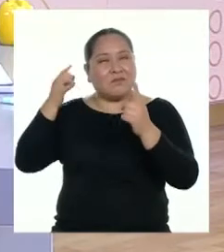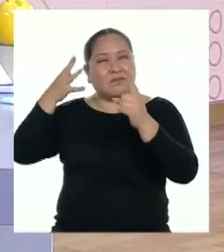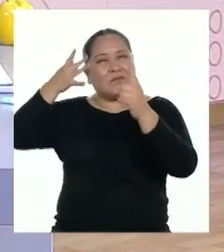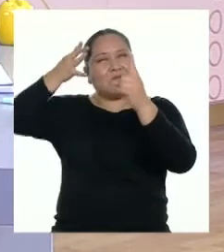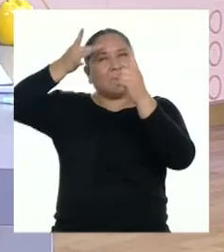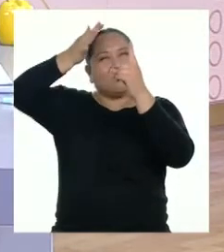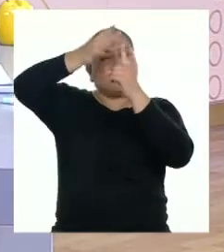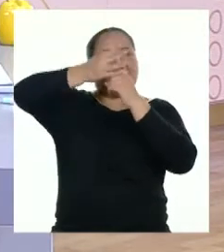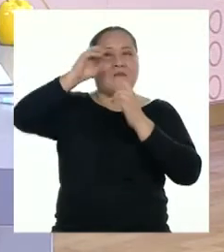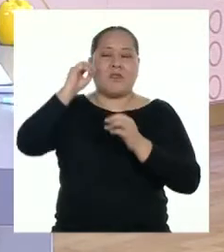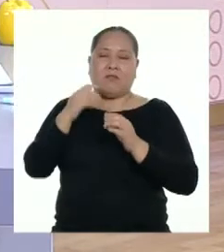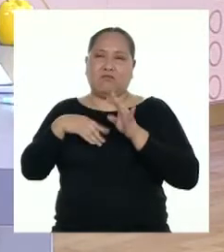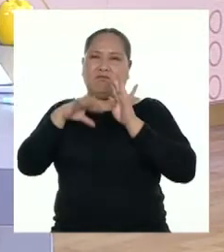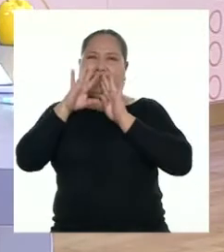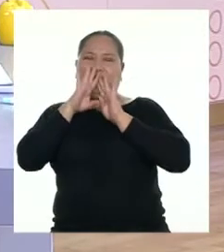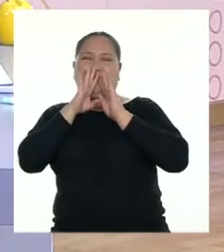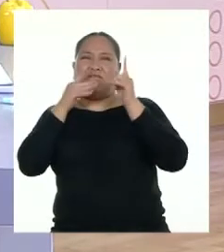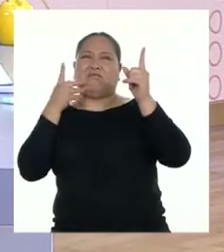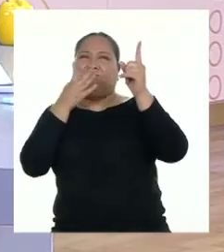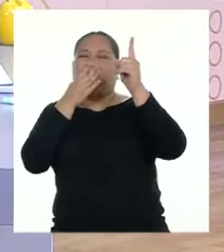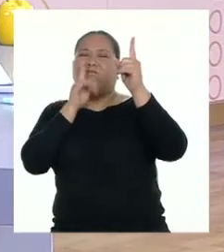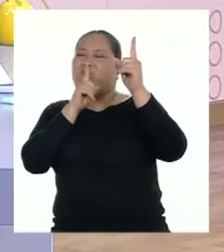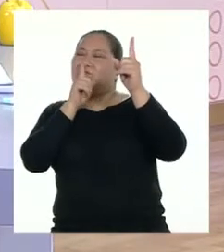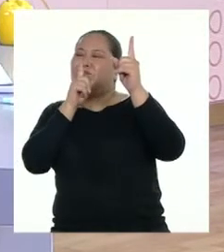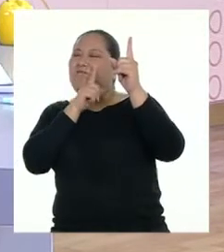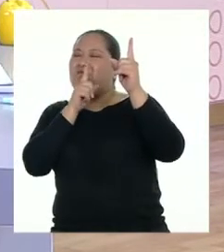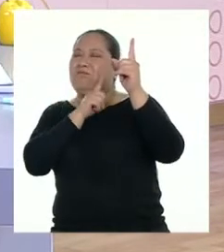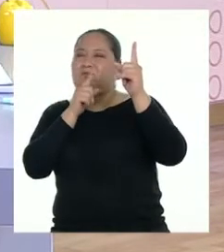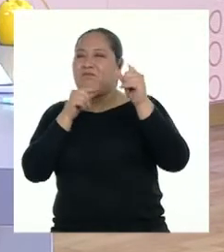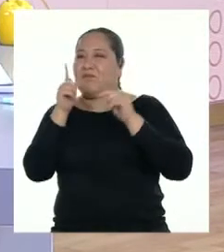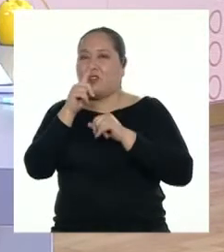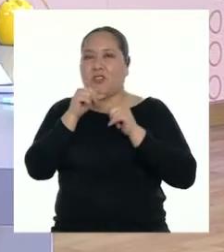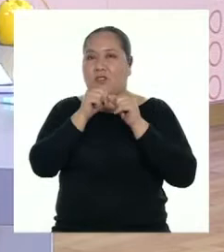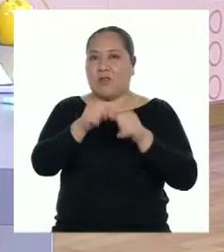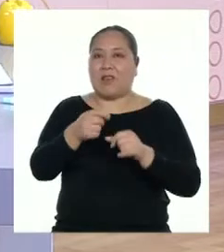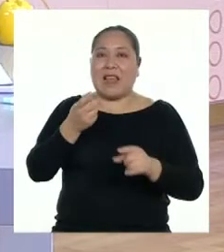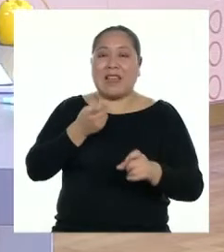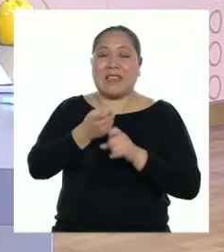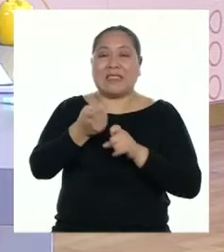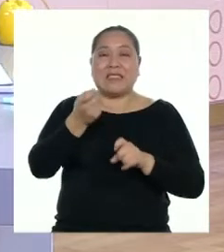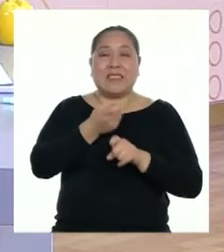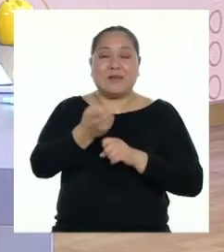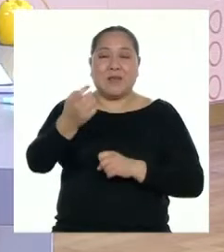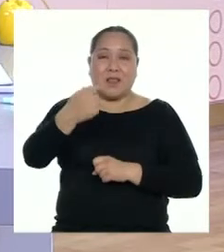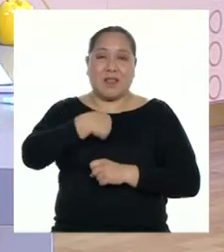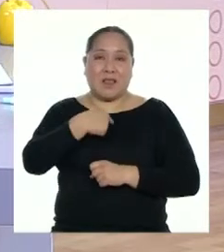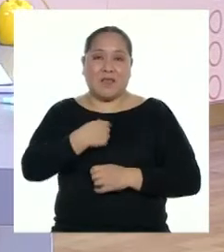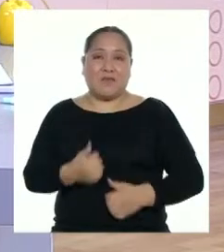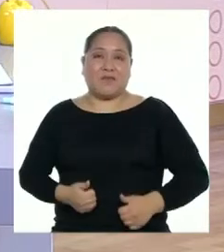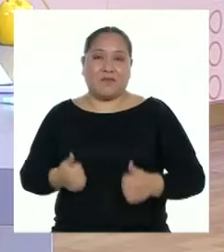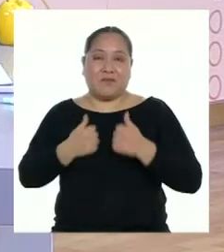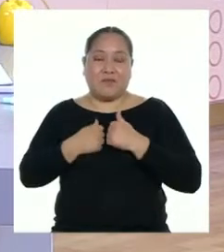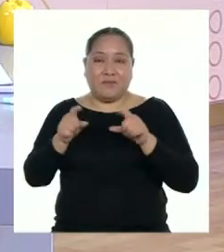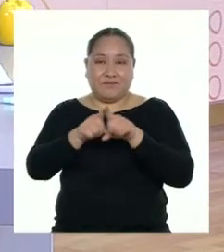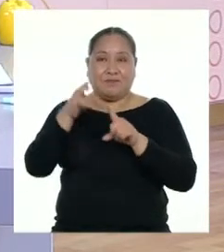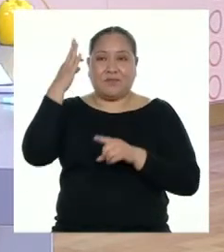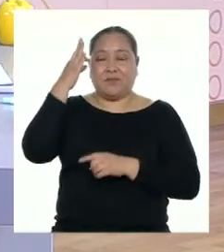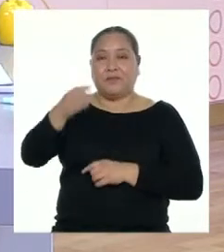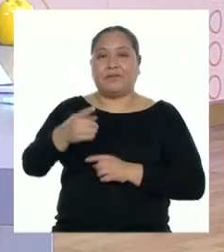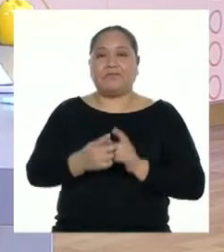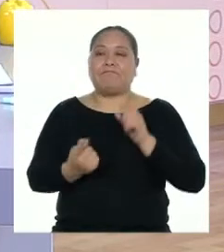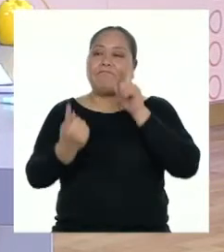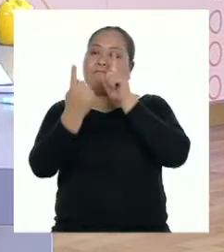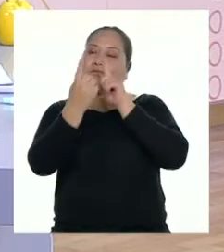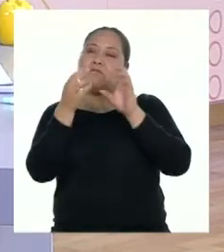o bloquearnos y no continuar con nuevos retos, impactan en nuestra vida y nuestro futuro. Por ello, enfrentarnos a los